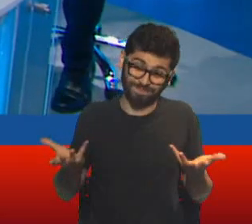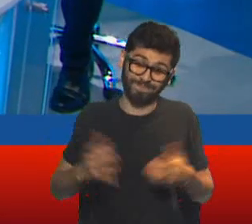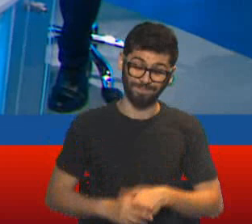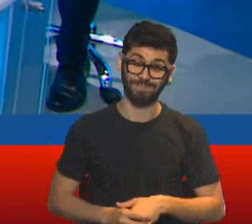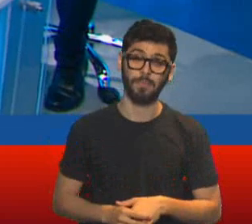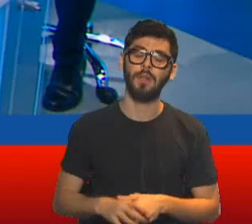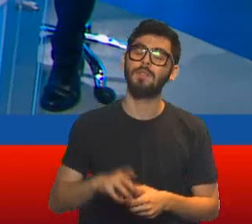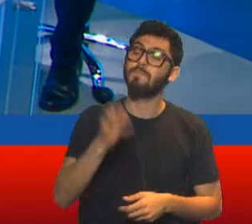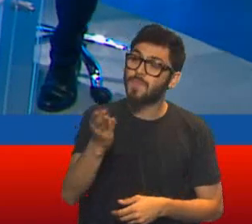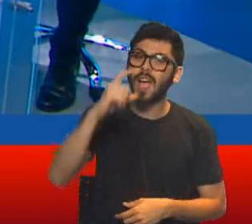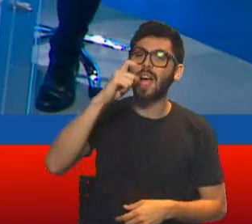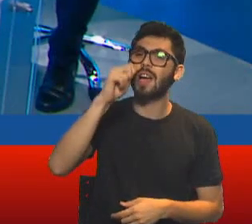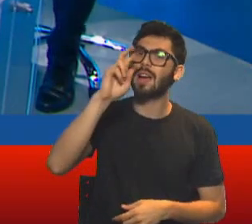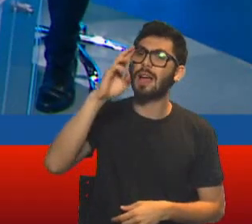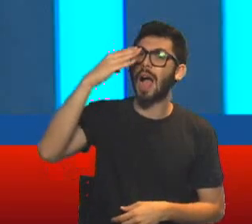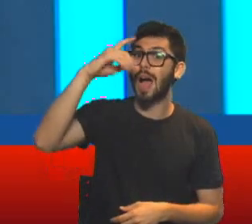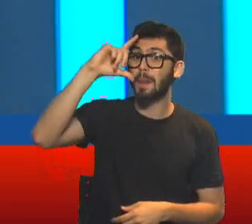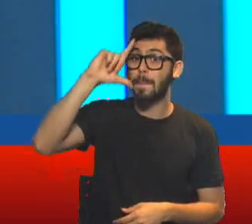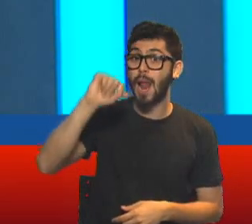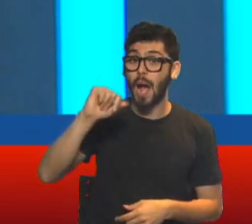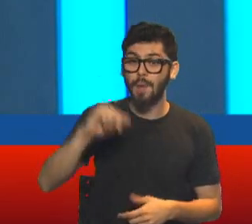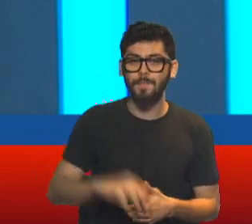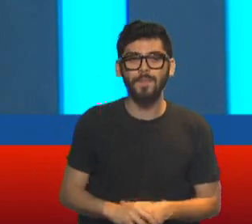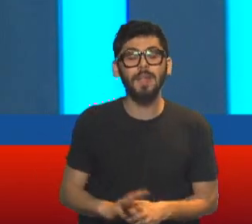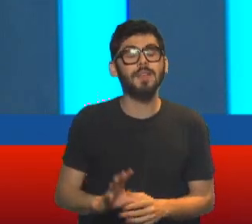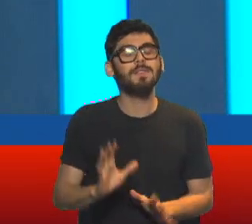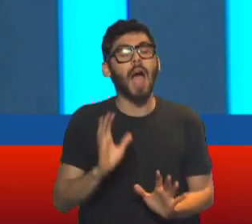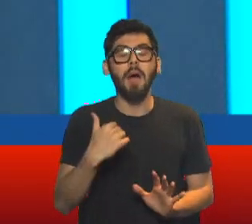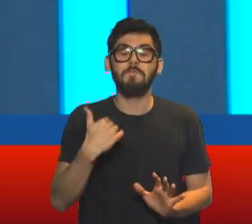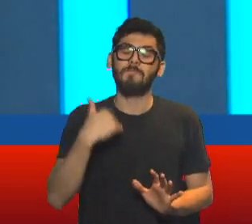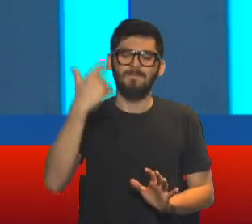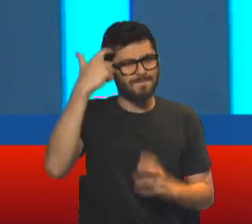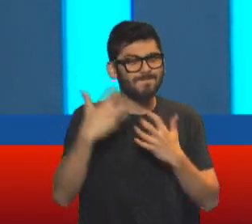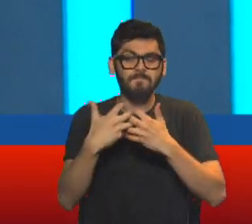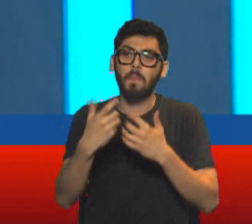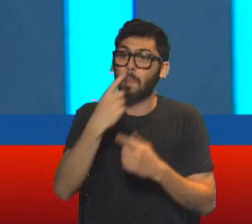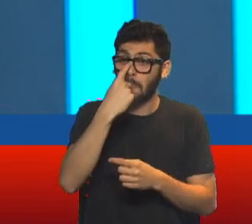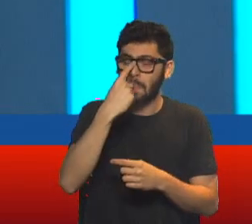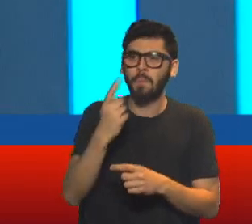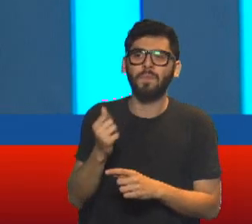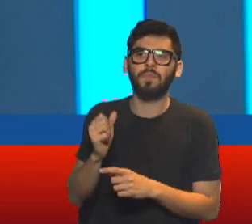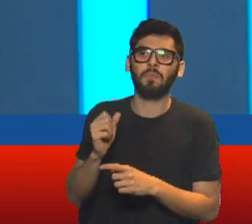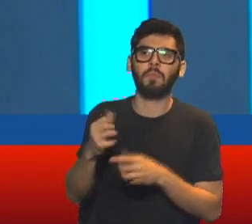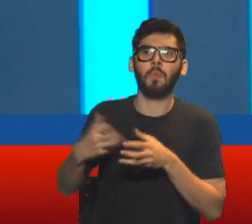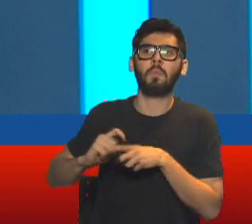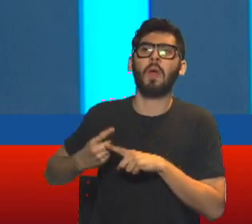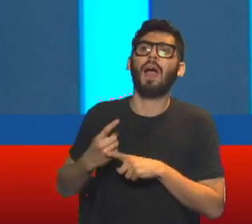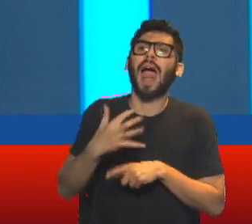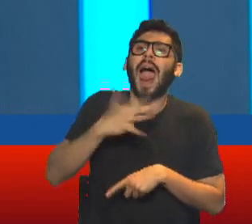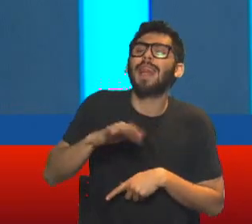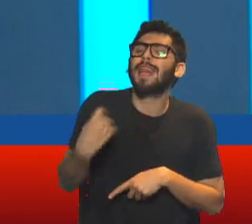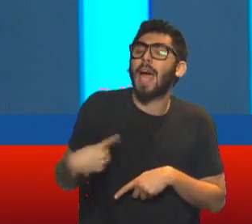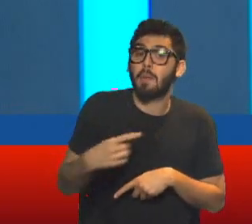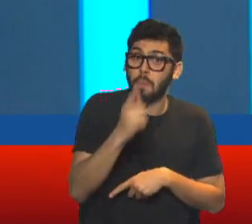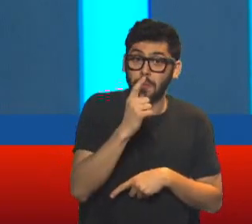atención cuál va a ser la interpretación, porque lo que para mí quedó claro es que ninguno de los dos partidos mayoritarios entendió